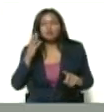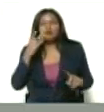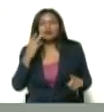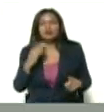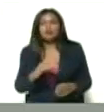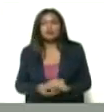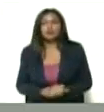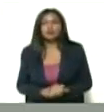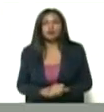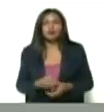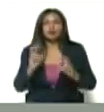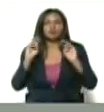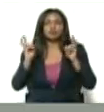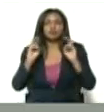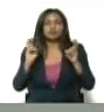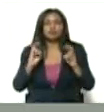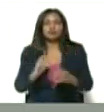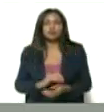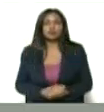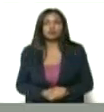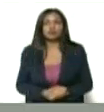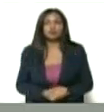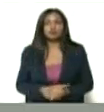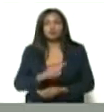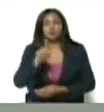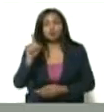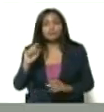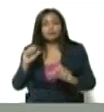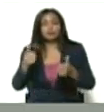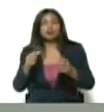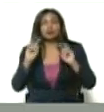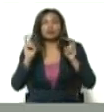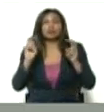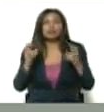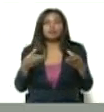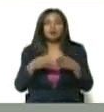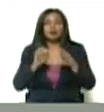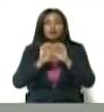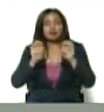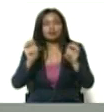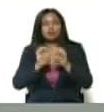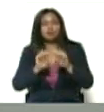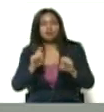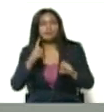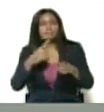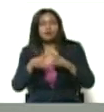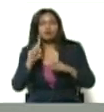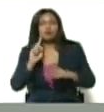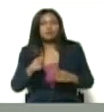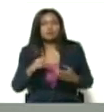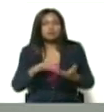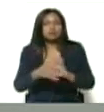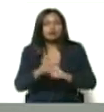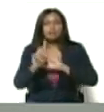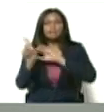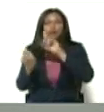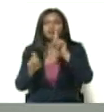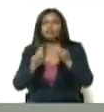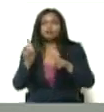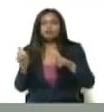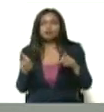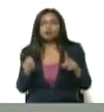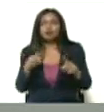se hacen muchas, estos temas. Sácala, pues. Usted ha iniciado este tema con la parte educativa, ¿no? Pero evidentemente existen preguntas sobre el